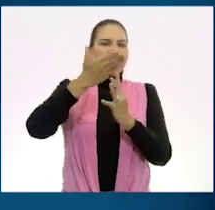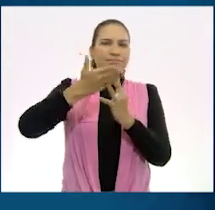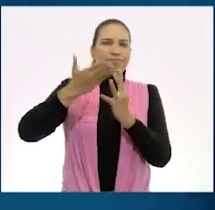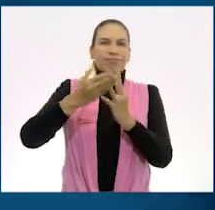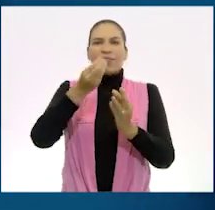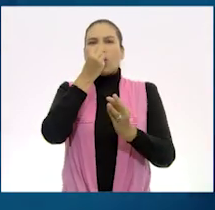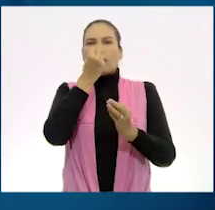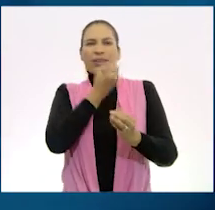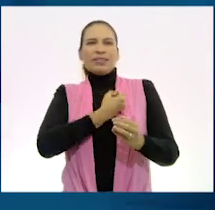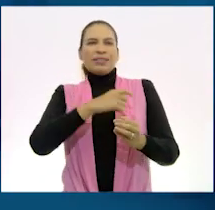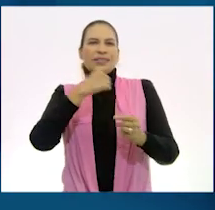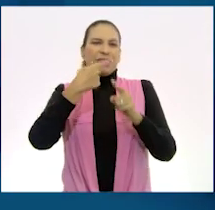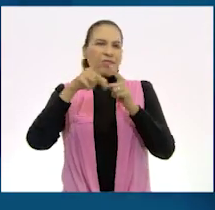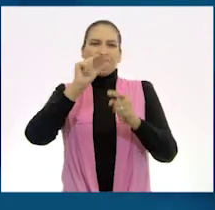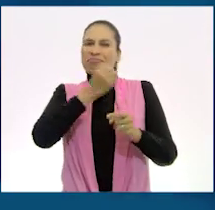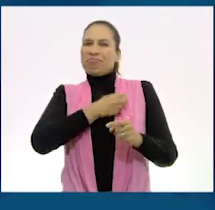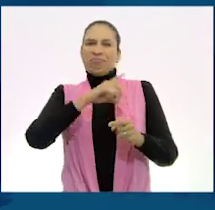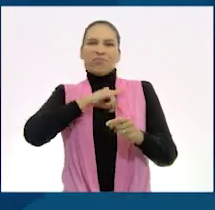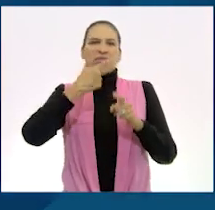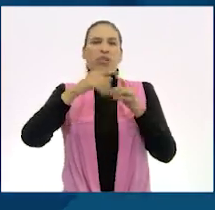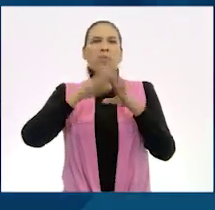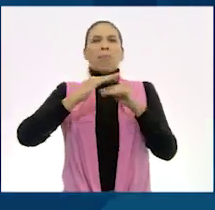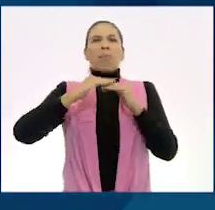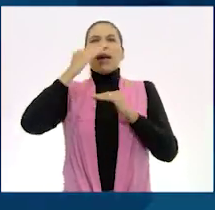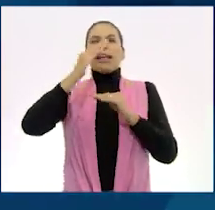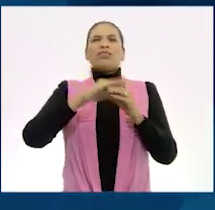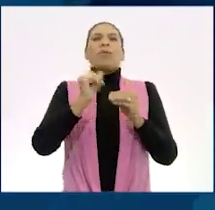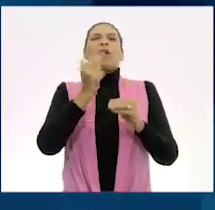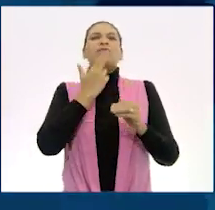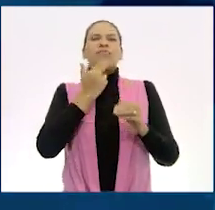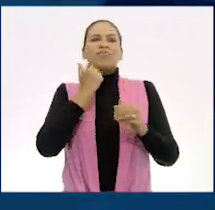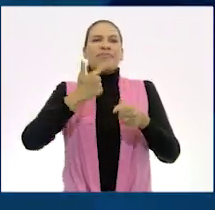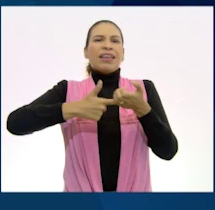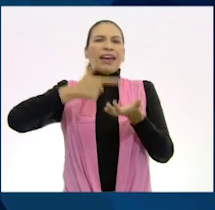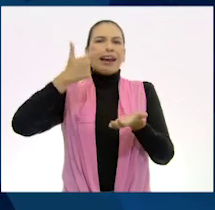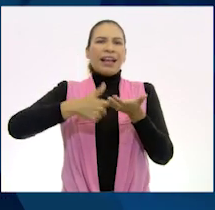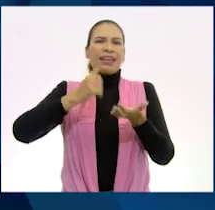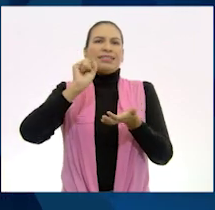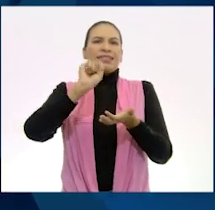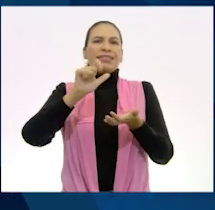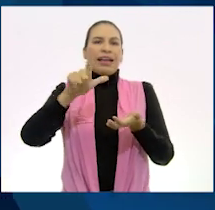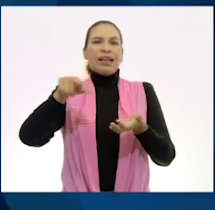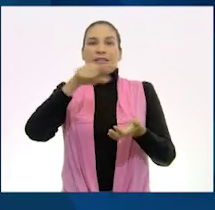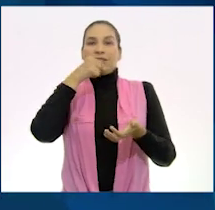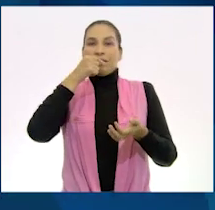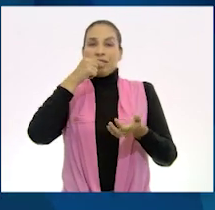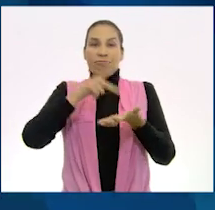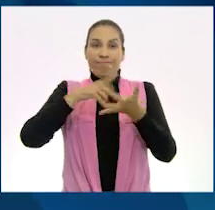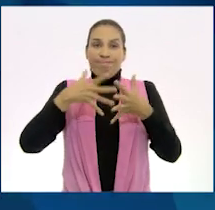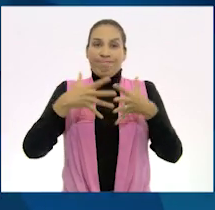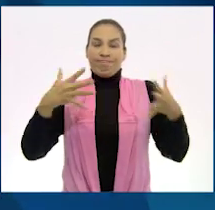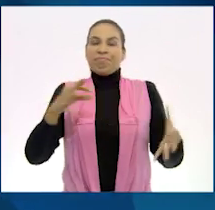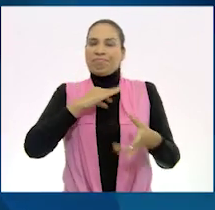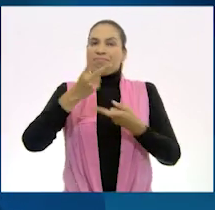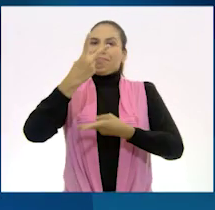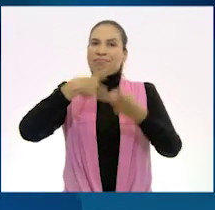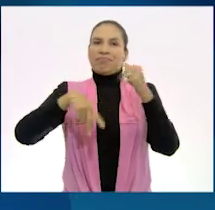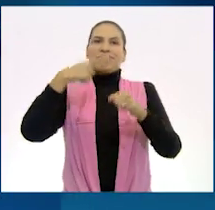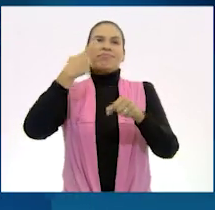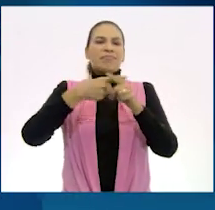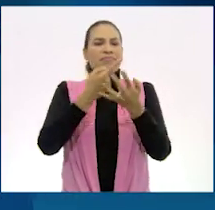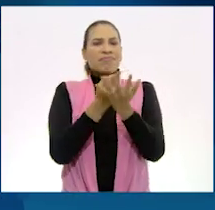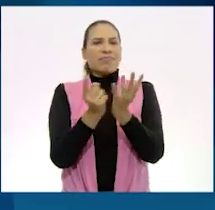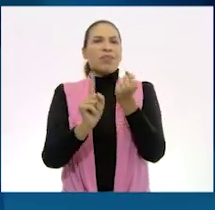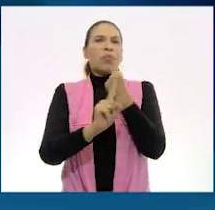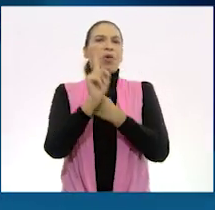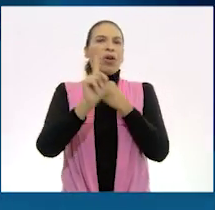una cantidad excesiva de azúcares, grasas y sodio, dado que los niños con obesidad tienen más probabilidades de desarrollar una serie de